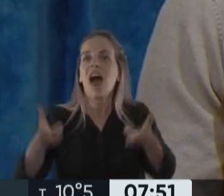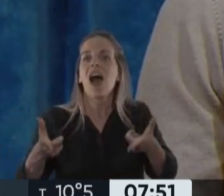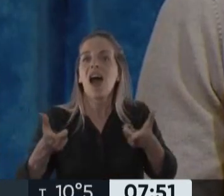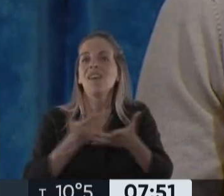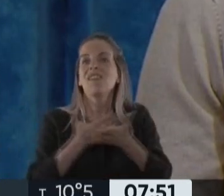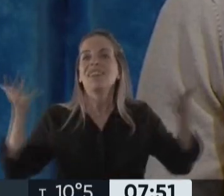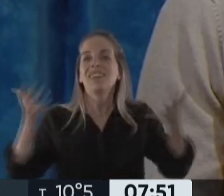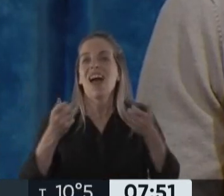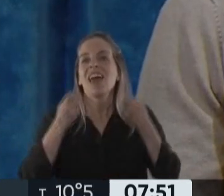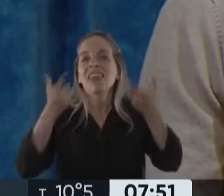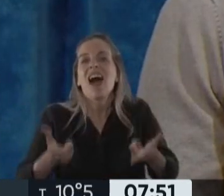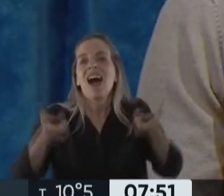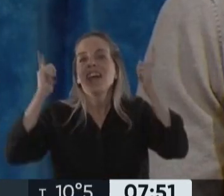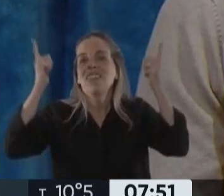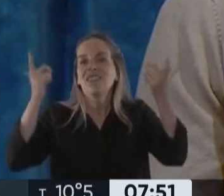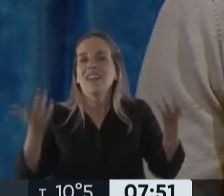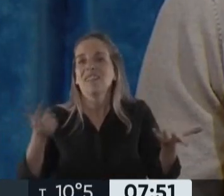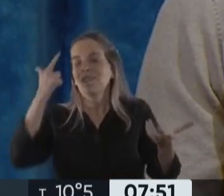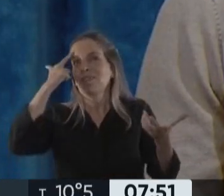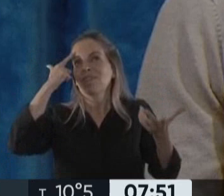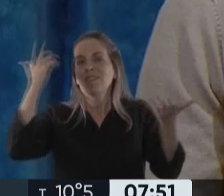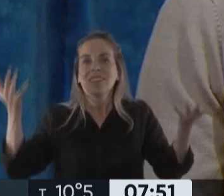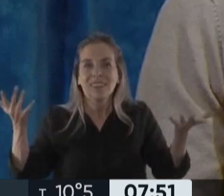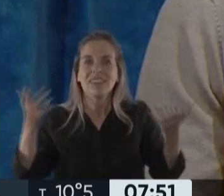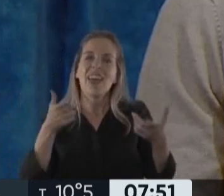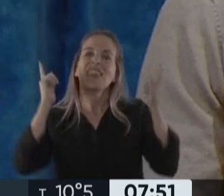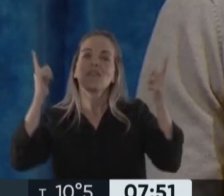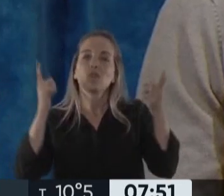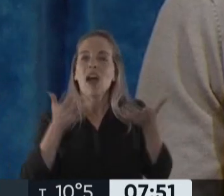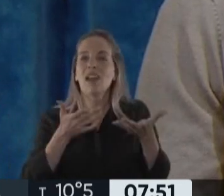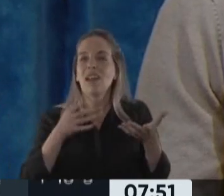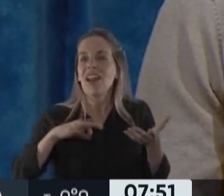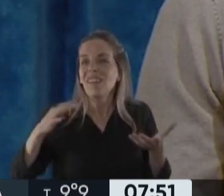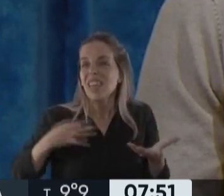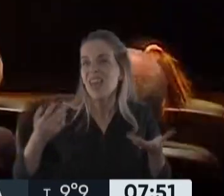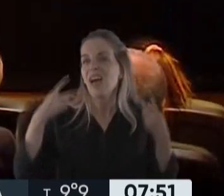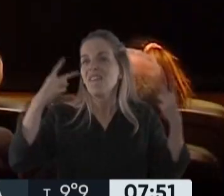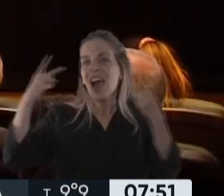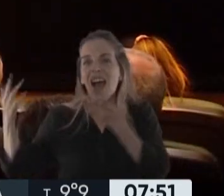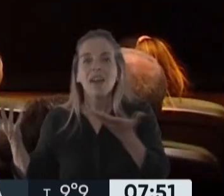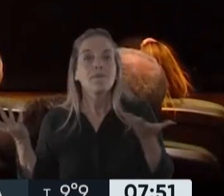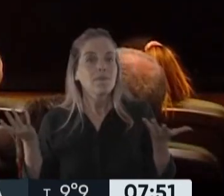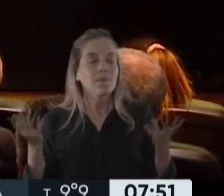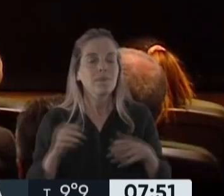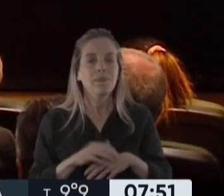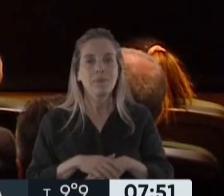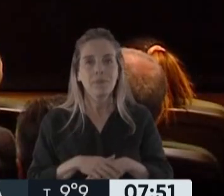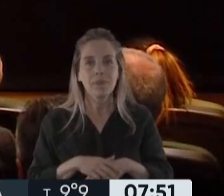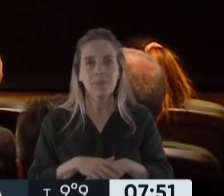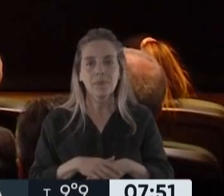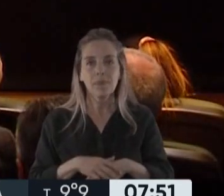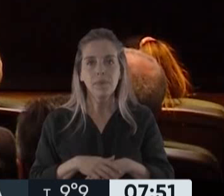el disfrute ese esparcimiento es pasar un buen momento ahora